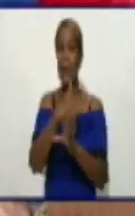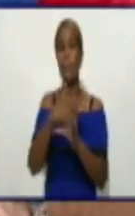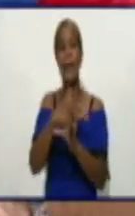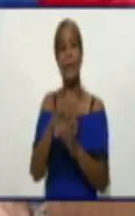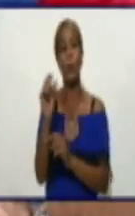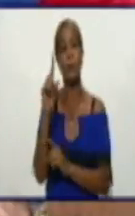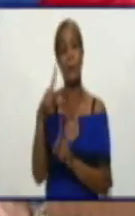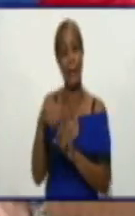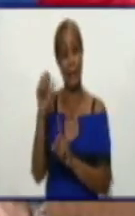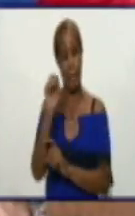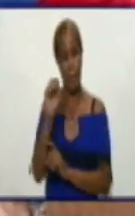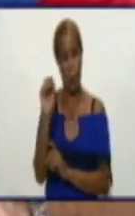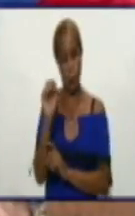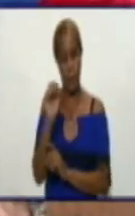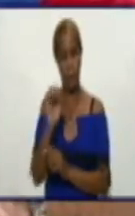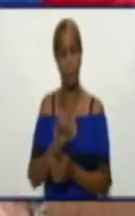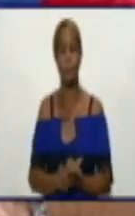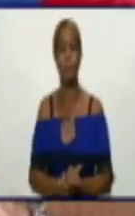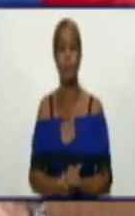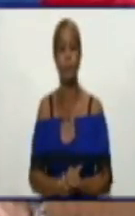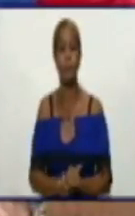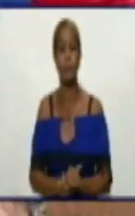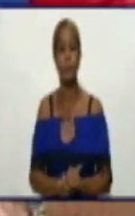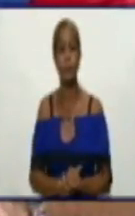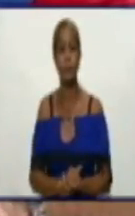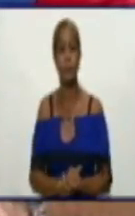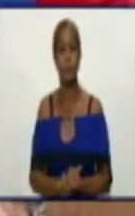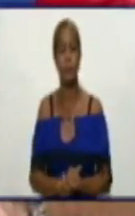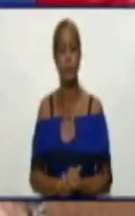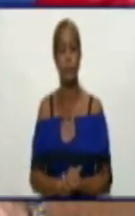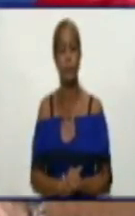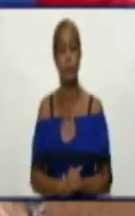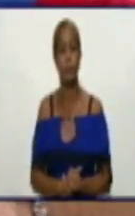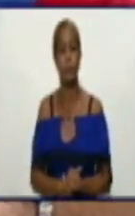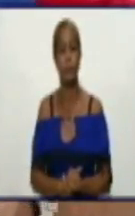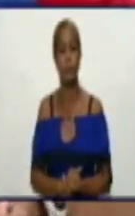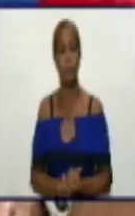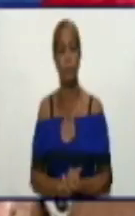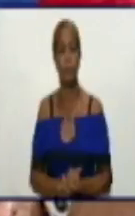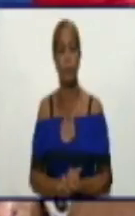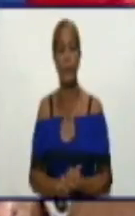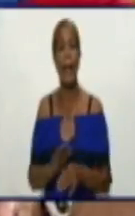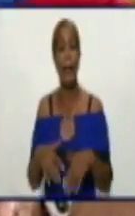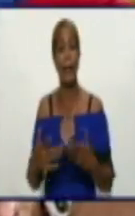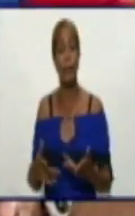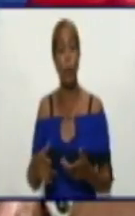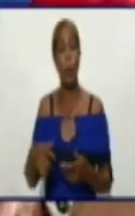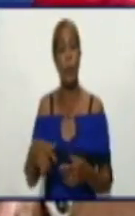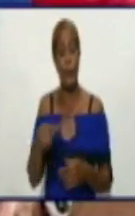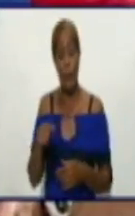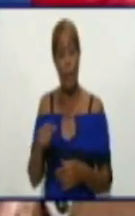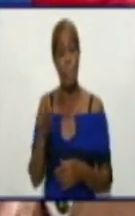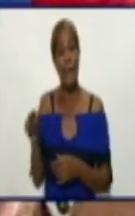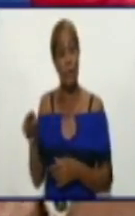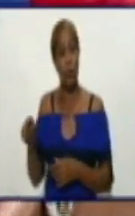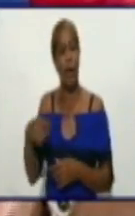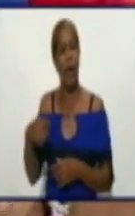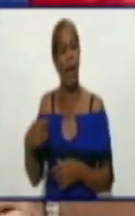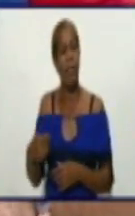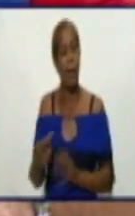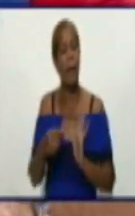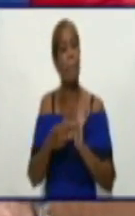durante el término de un mes, tienen para hacer su revisión técnica. ¿Qué deben presentar estas personas